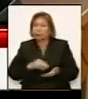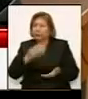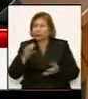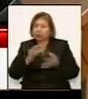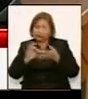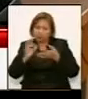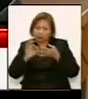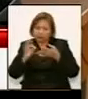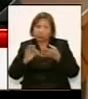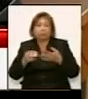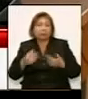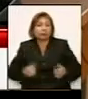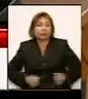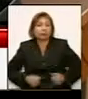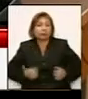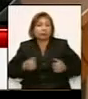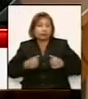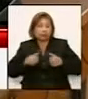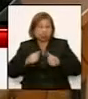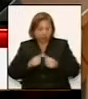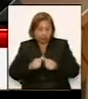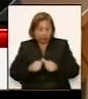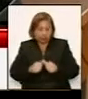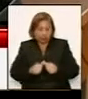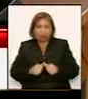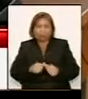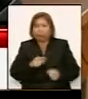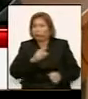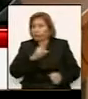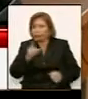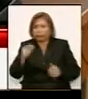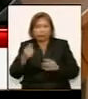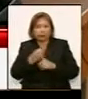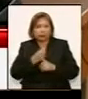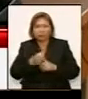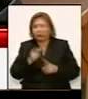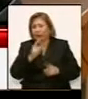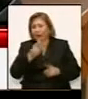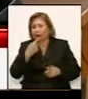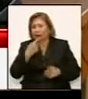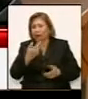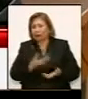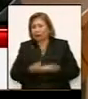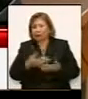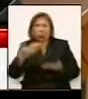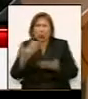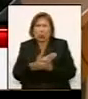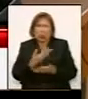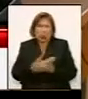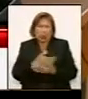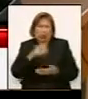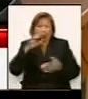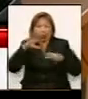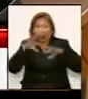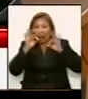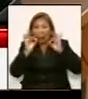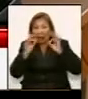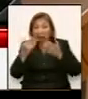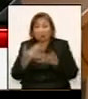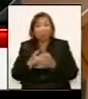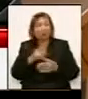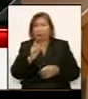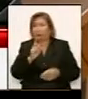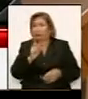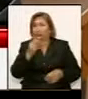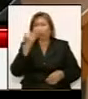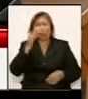uno es que vivimos en un continuo de violencia no hay que pensar que esto es un algo nuevo estamos descubriendo algo acá que